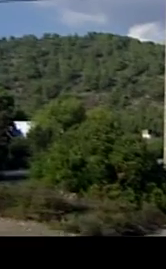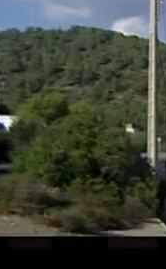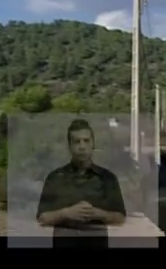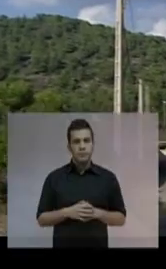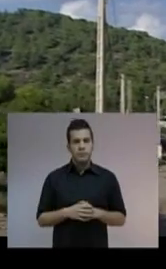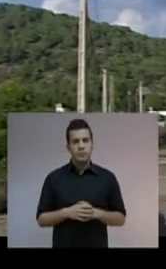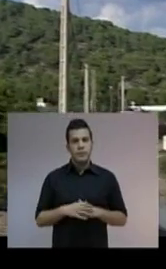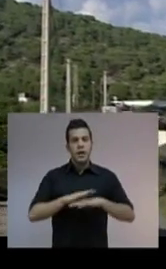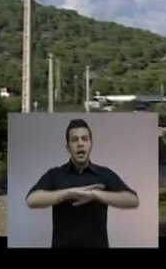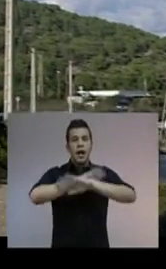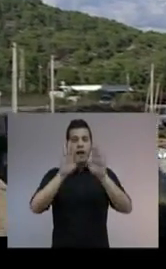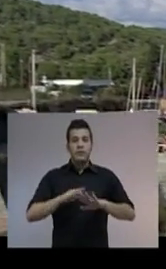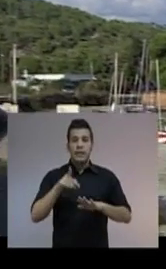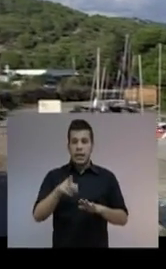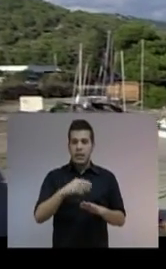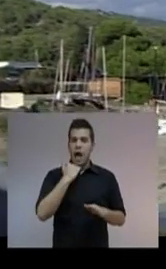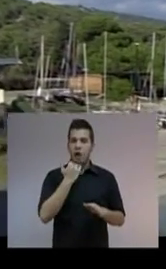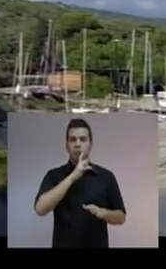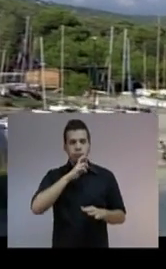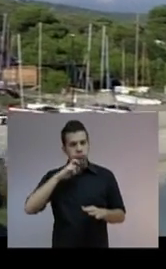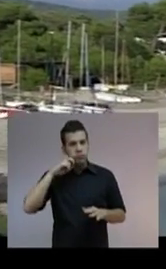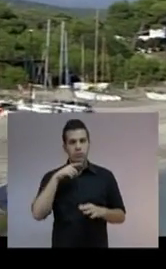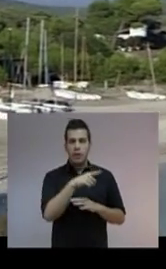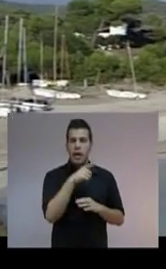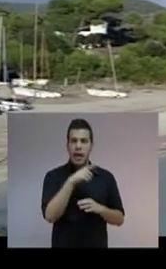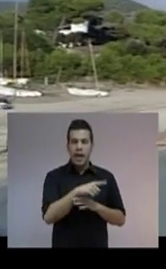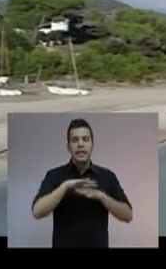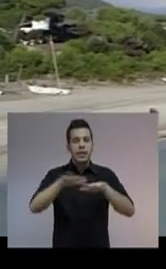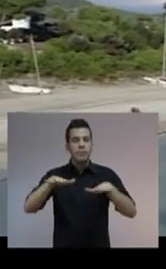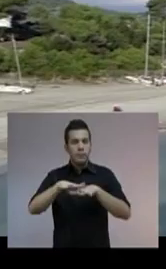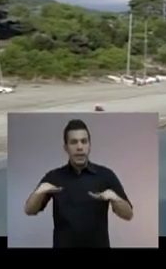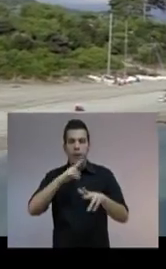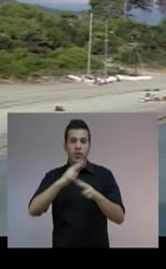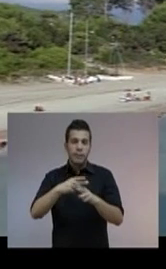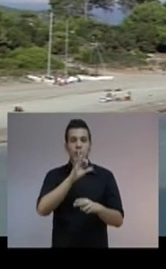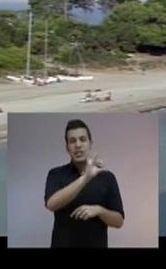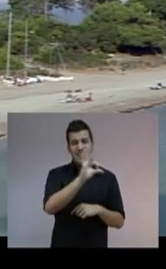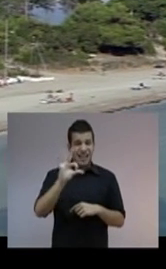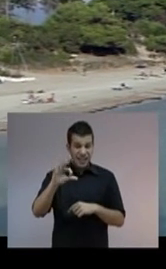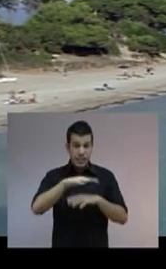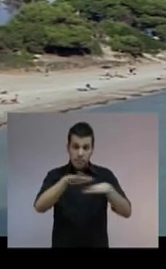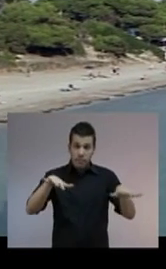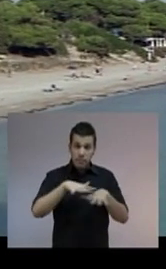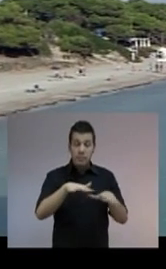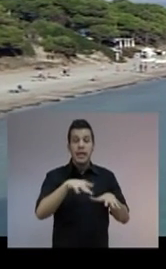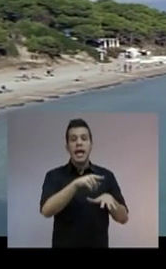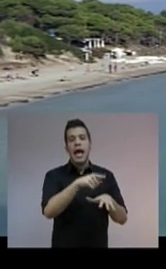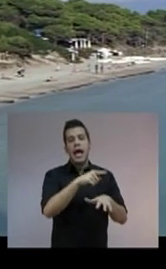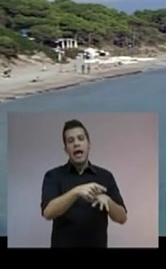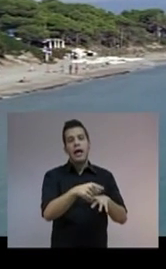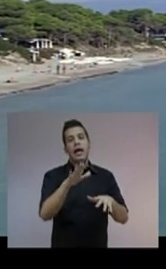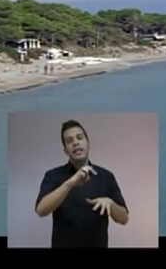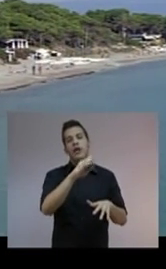Finalmente, otra de las joyas de este parque natural son sus espléndidas playas como la de Sas Salinas, cuyas praderas marítimas